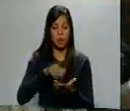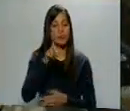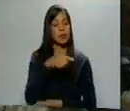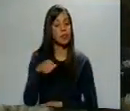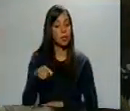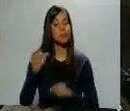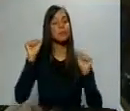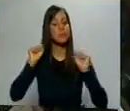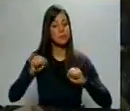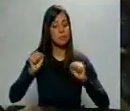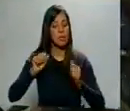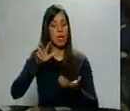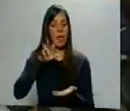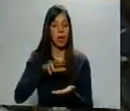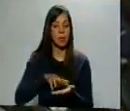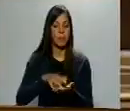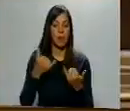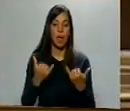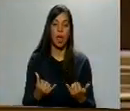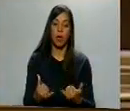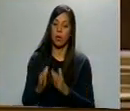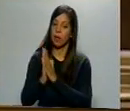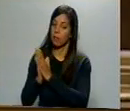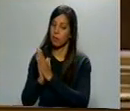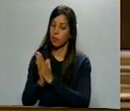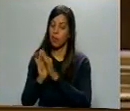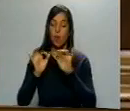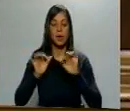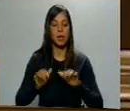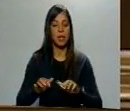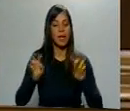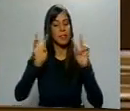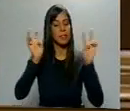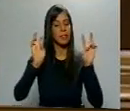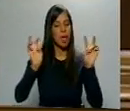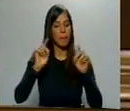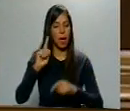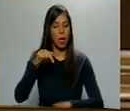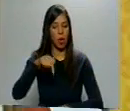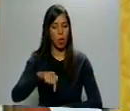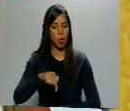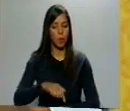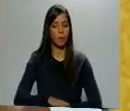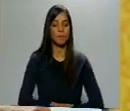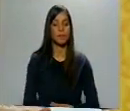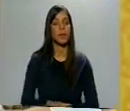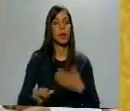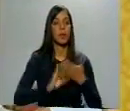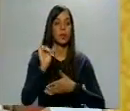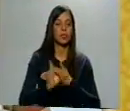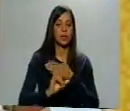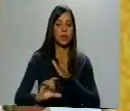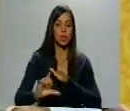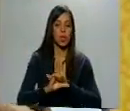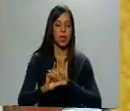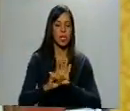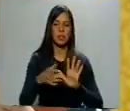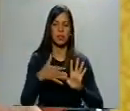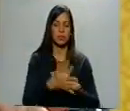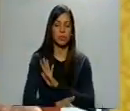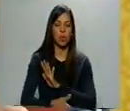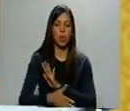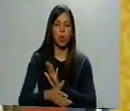Aprobado. Sírvase, por favor, ciudadano secretario, indicar el primer orden del día. Proyecto de ley sobre la